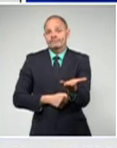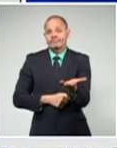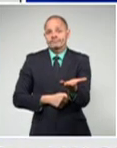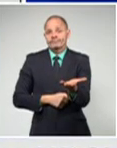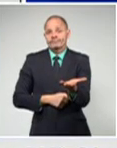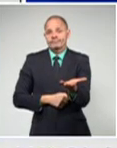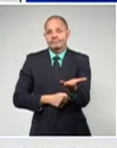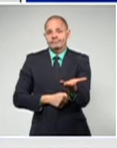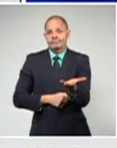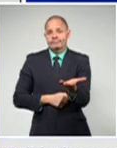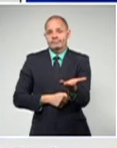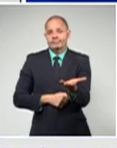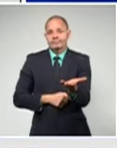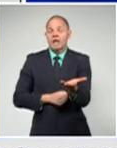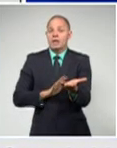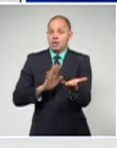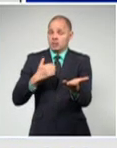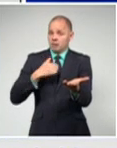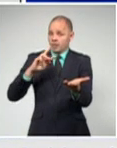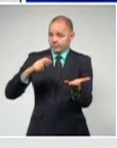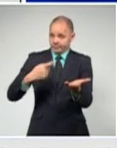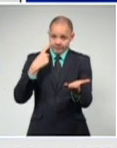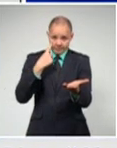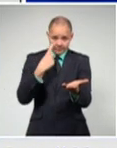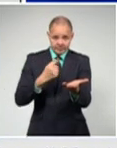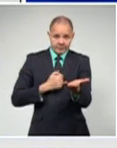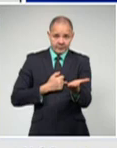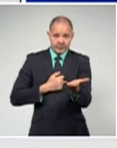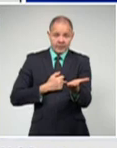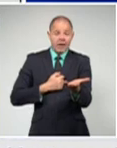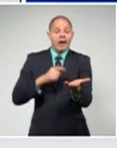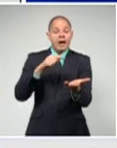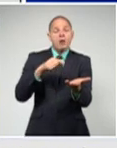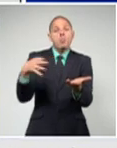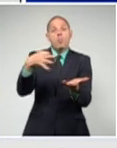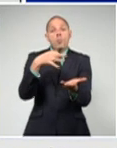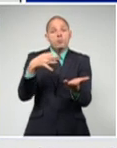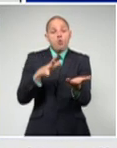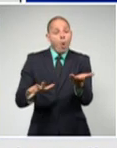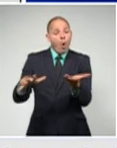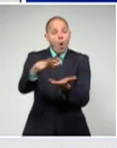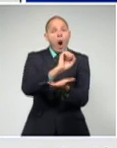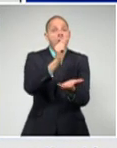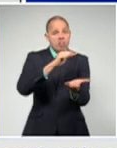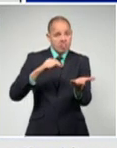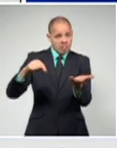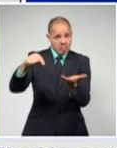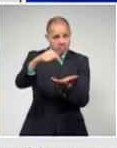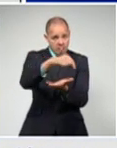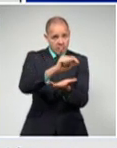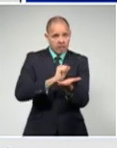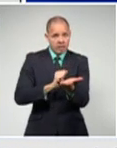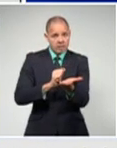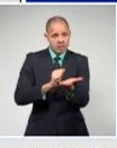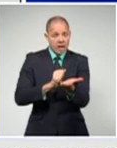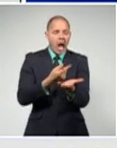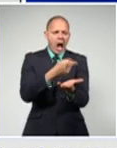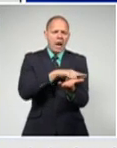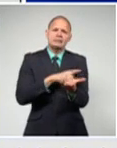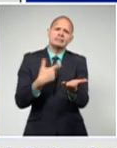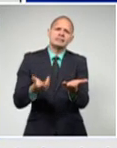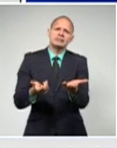municipio, aunque reitero, ha reportado casos en 11 de sus 13 municipios. Y ayer incluso